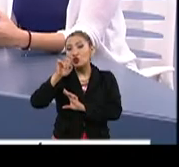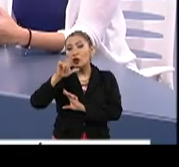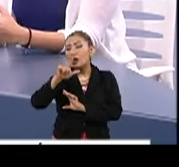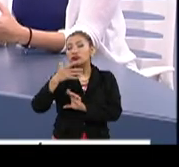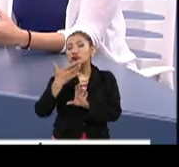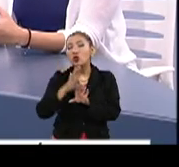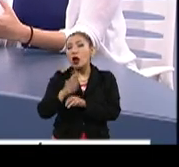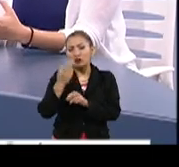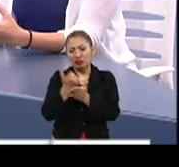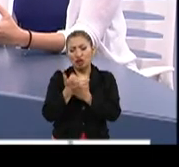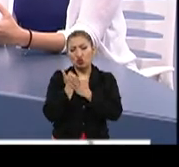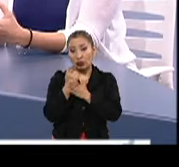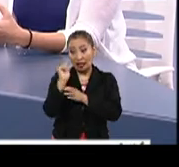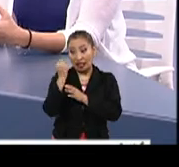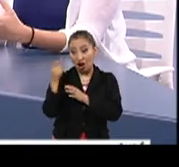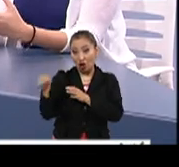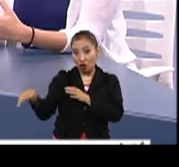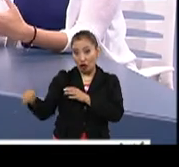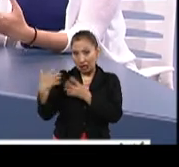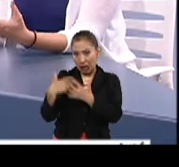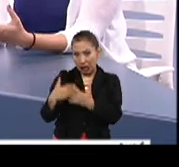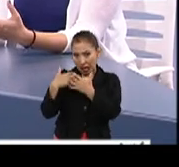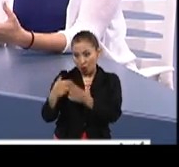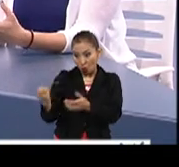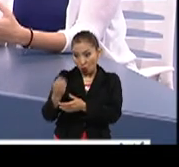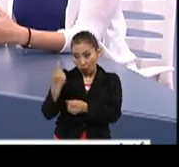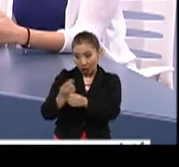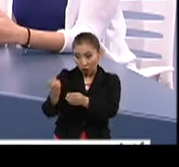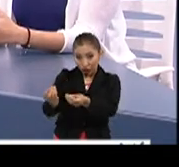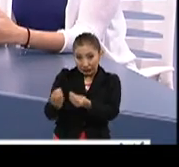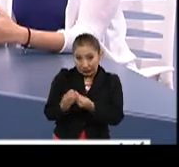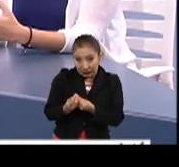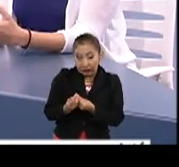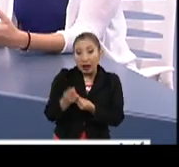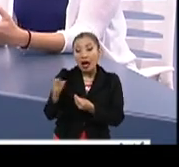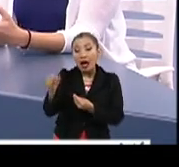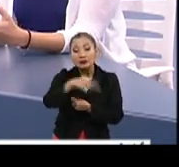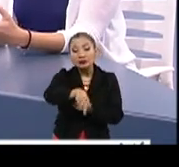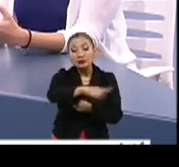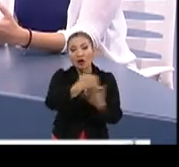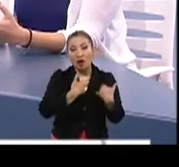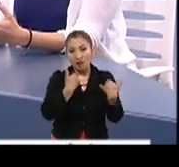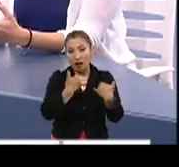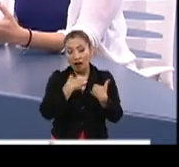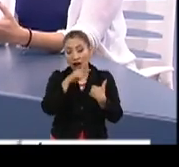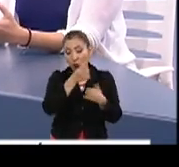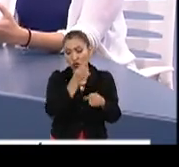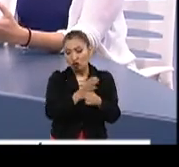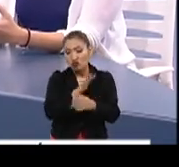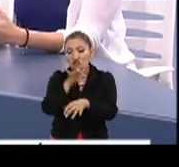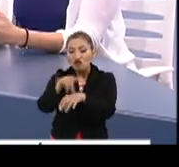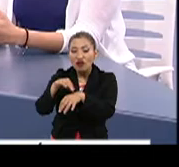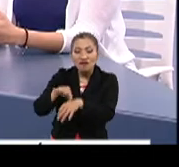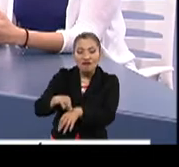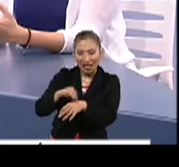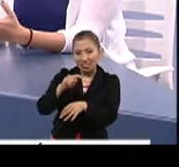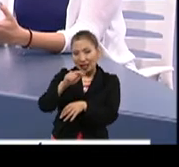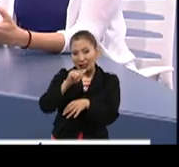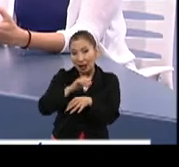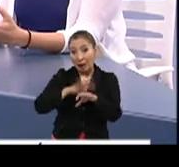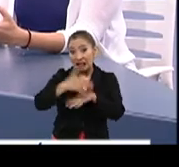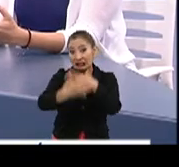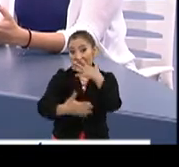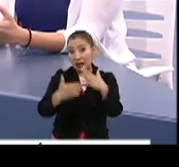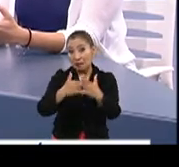gran ventaja que nos presenta la tecnología, en este caso la gran oportunidad que nos está creando, es que los chavos que van a tener oportunidad de vivir, los que ya Trixie decía, van a ser